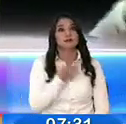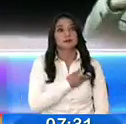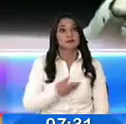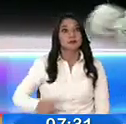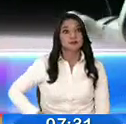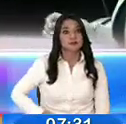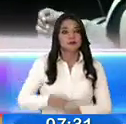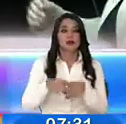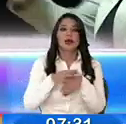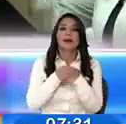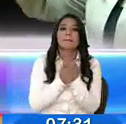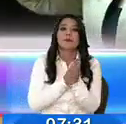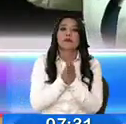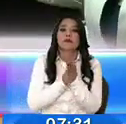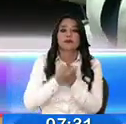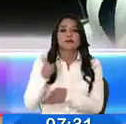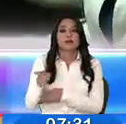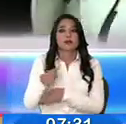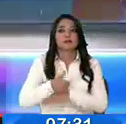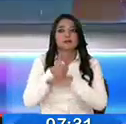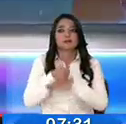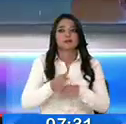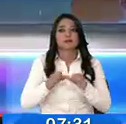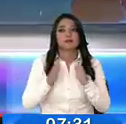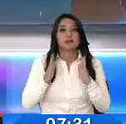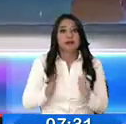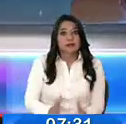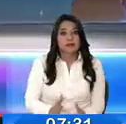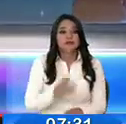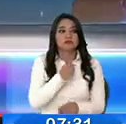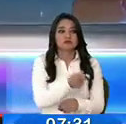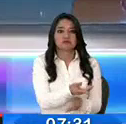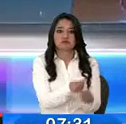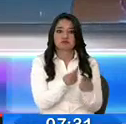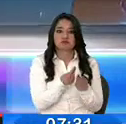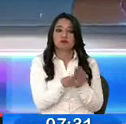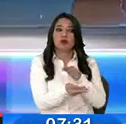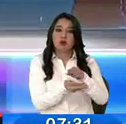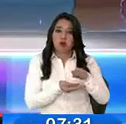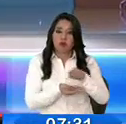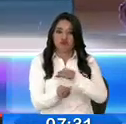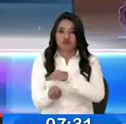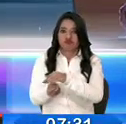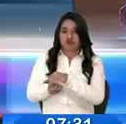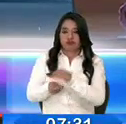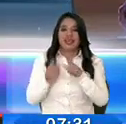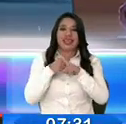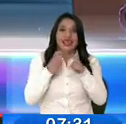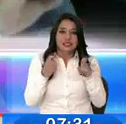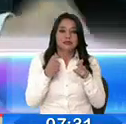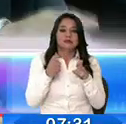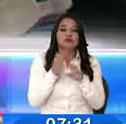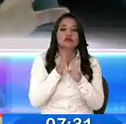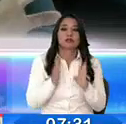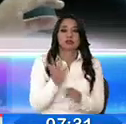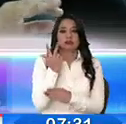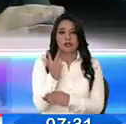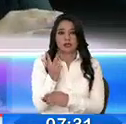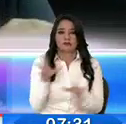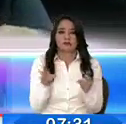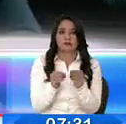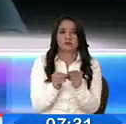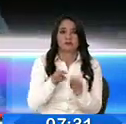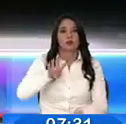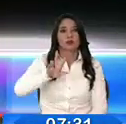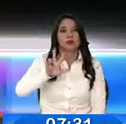aprovechándose de su calidad de asambleísta exigió dineros por lo menos a tres ex colaboradores lo que sumarían alrededor